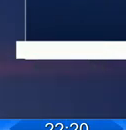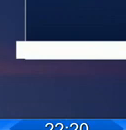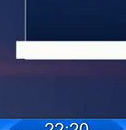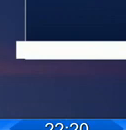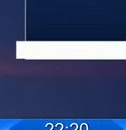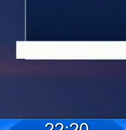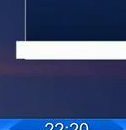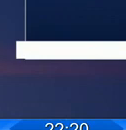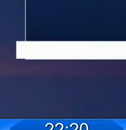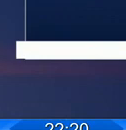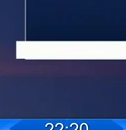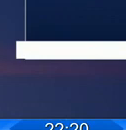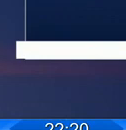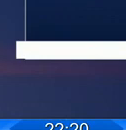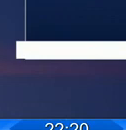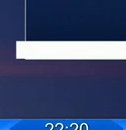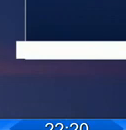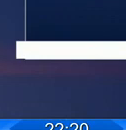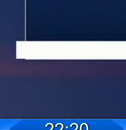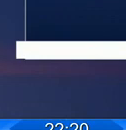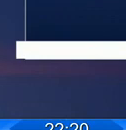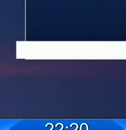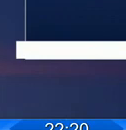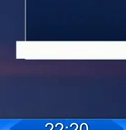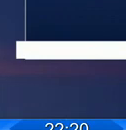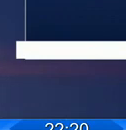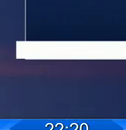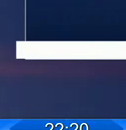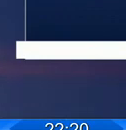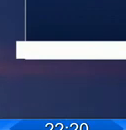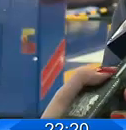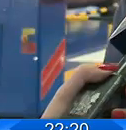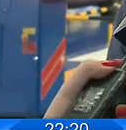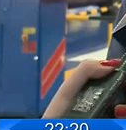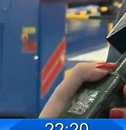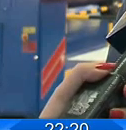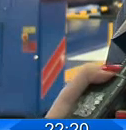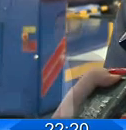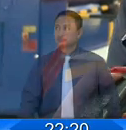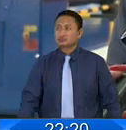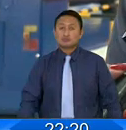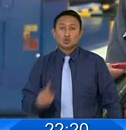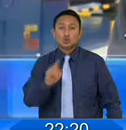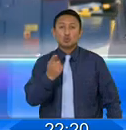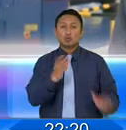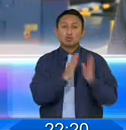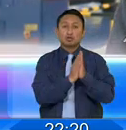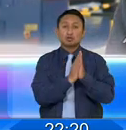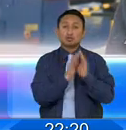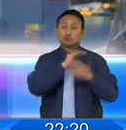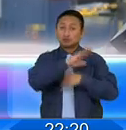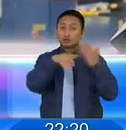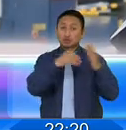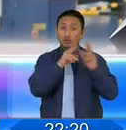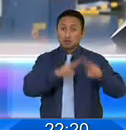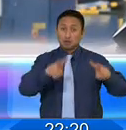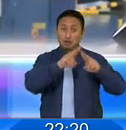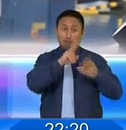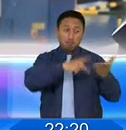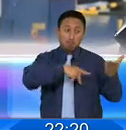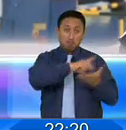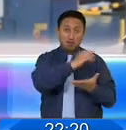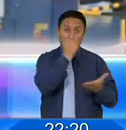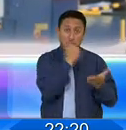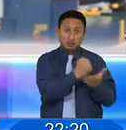mañana. Para acceder a una cita debe tomar en cuenta lo siguiente. El único requisito es haber pagado todos los valores de